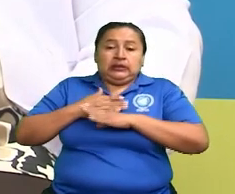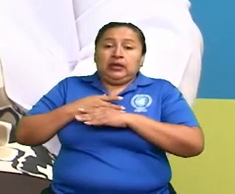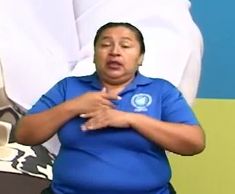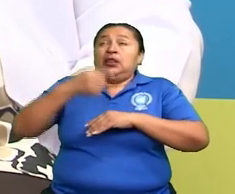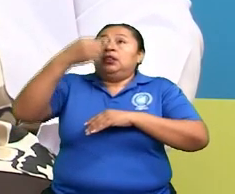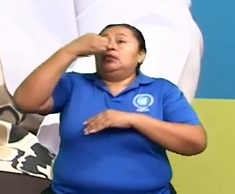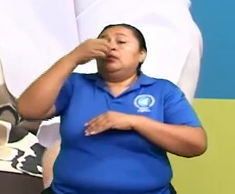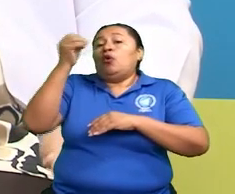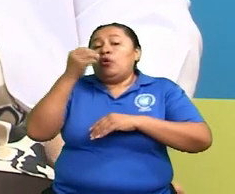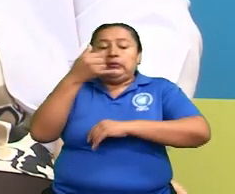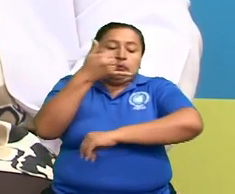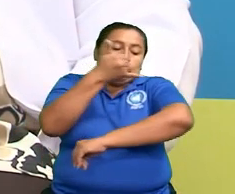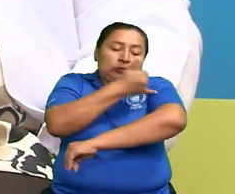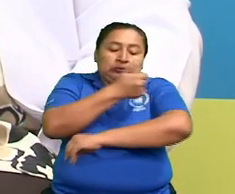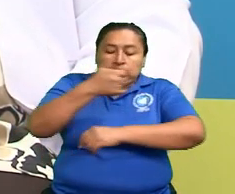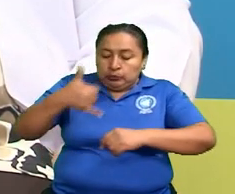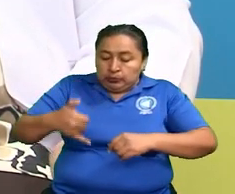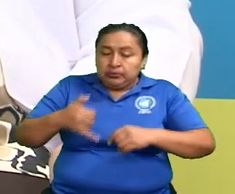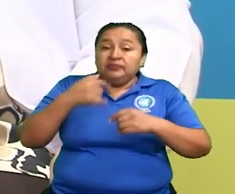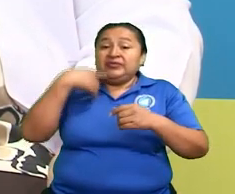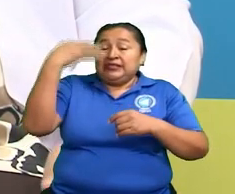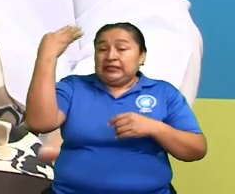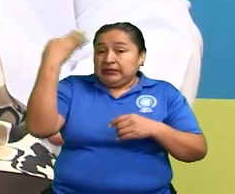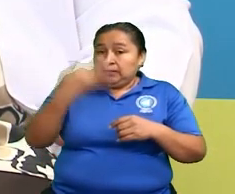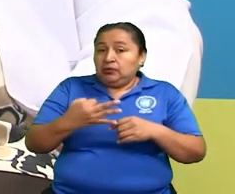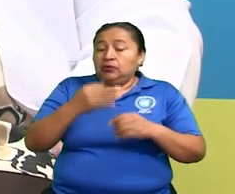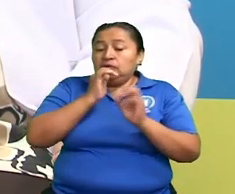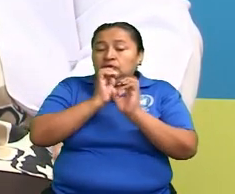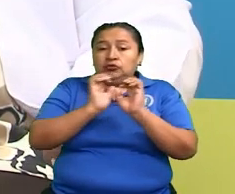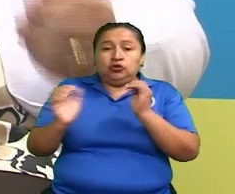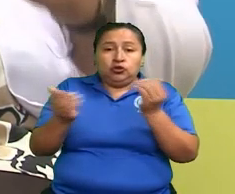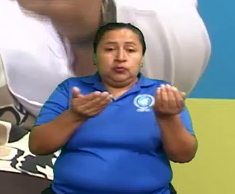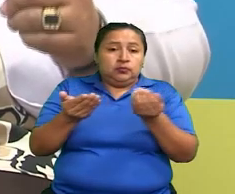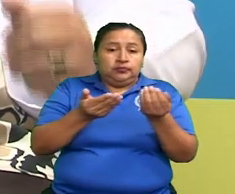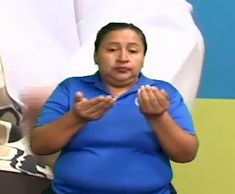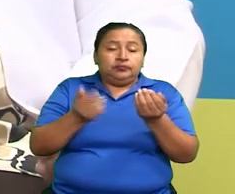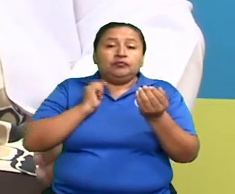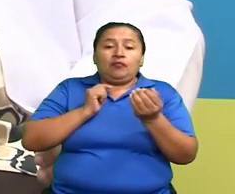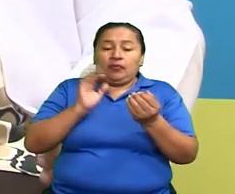inyectada, y garantizar así que nuestros niños